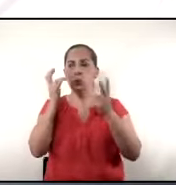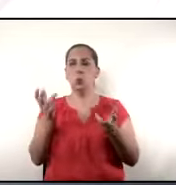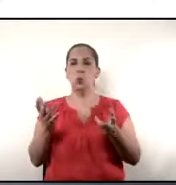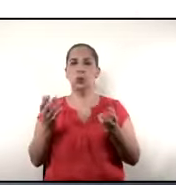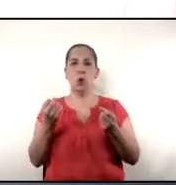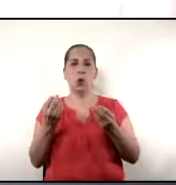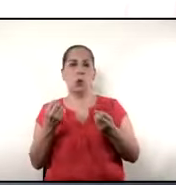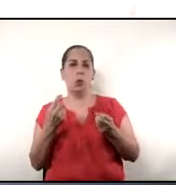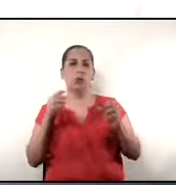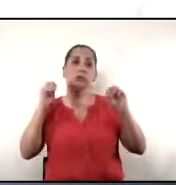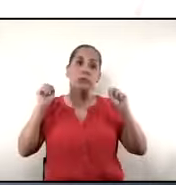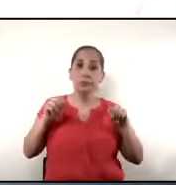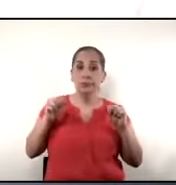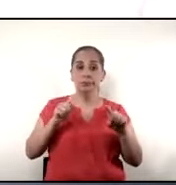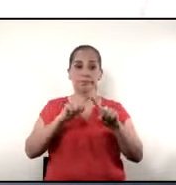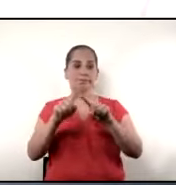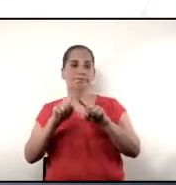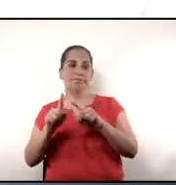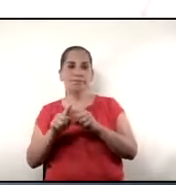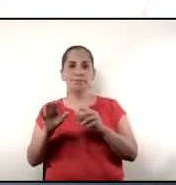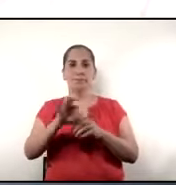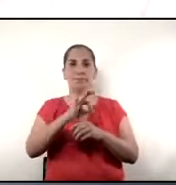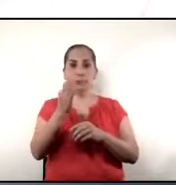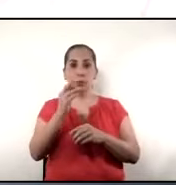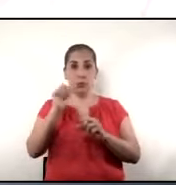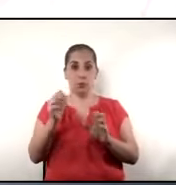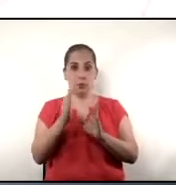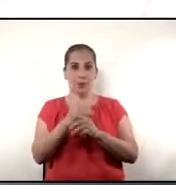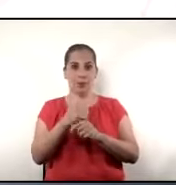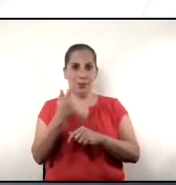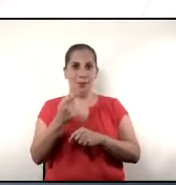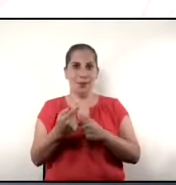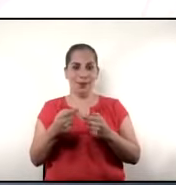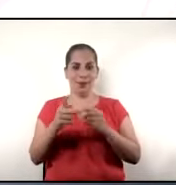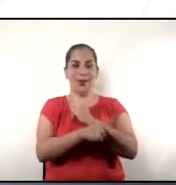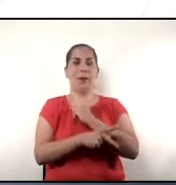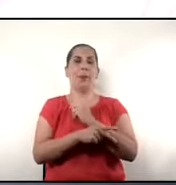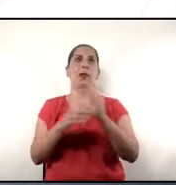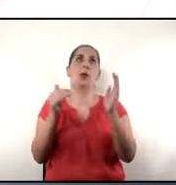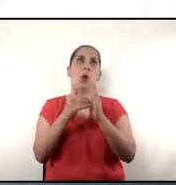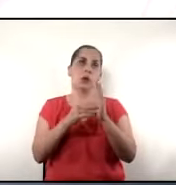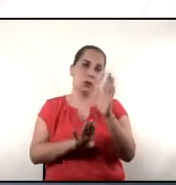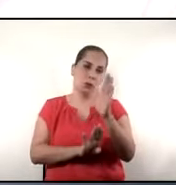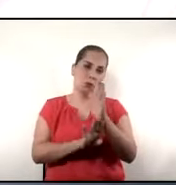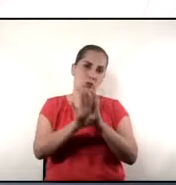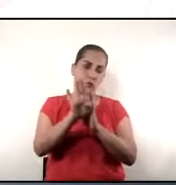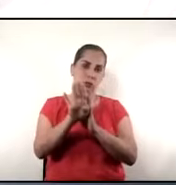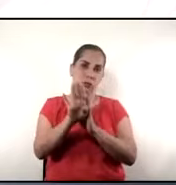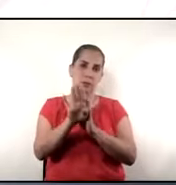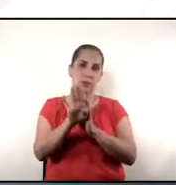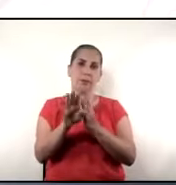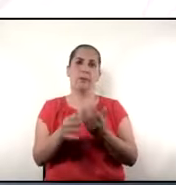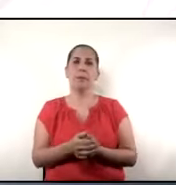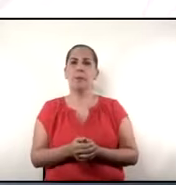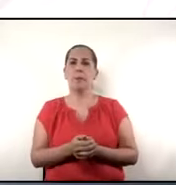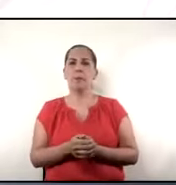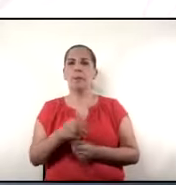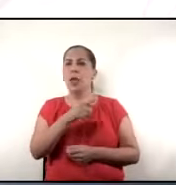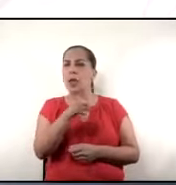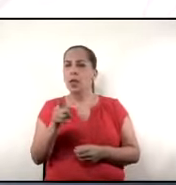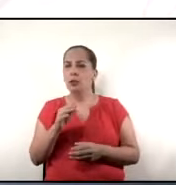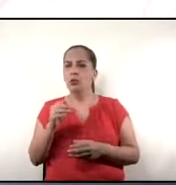exposición de posibilidades, de caminos que se deban seguir para que el país vuelva a caminar. Y mucho de eso